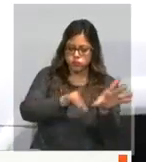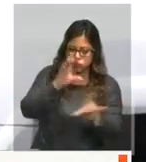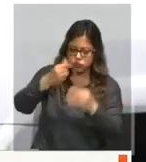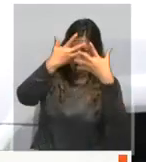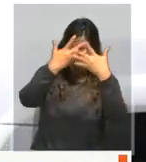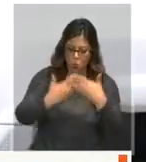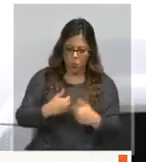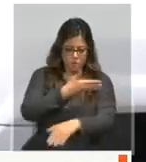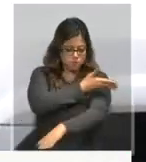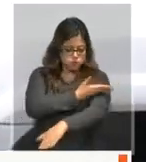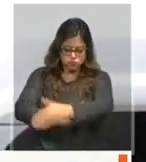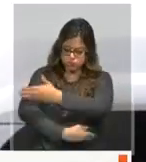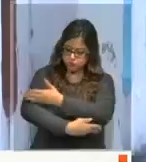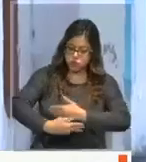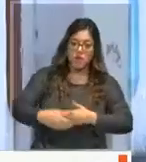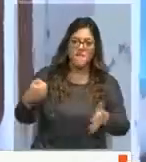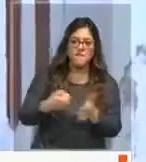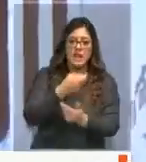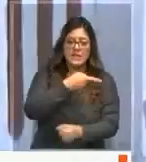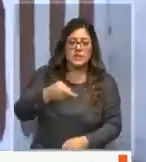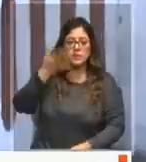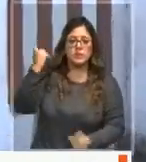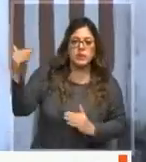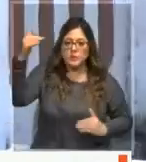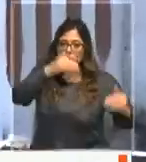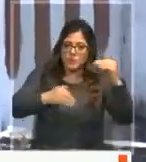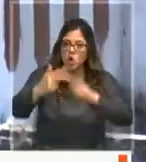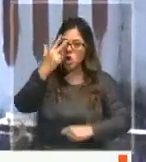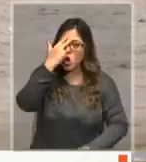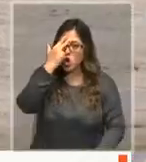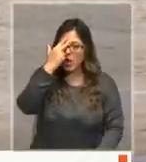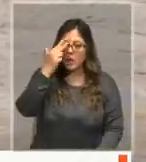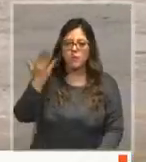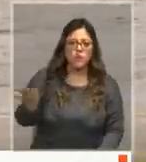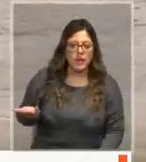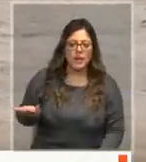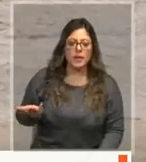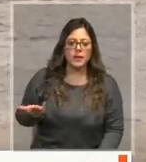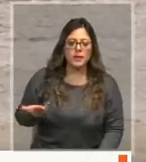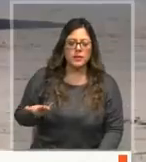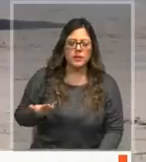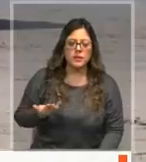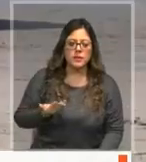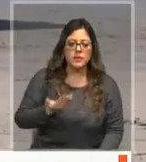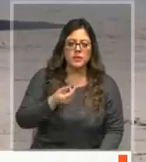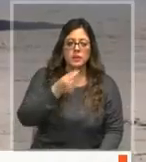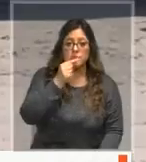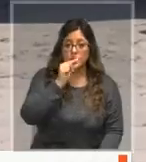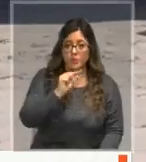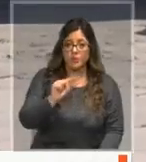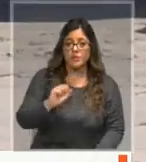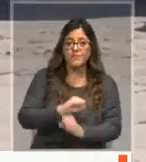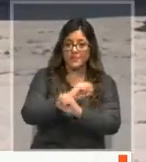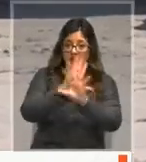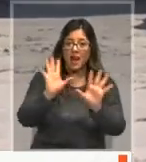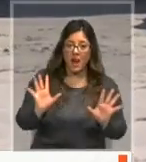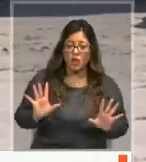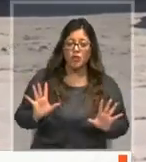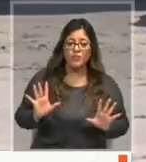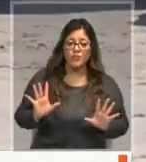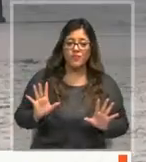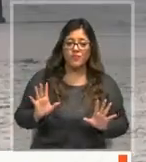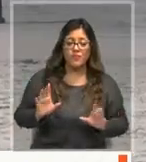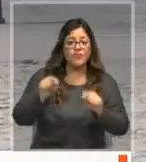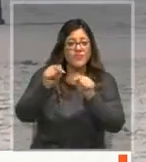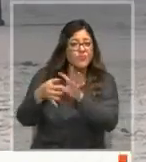Humanos registrados durante todo el fin de semana en las playas de Coquimbo están pronto a aclararse o esclarecerse. Lo anterior,